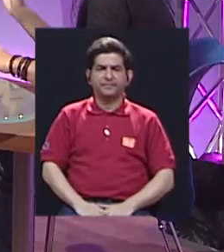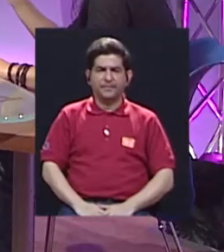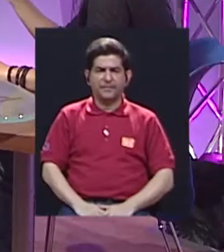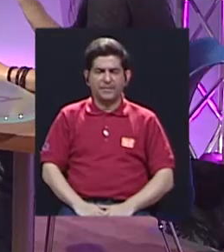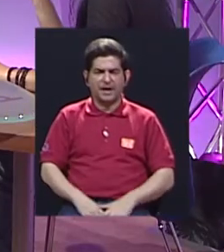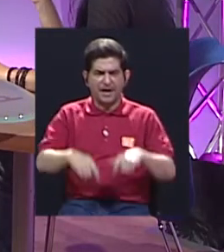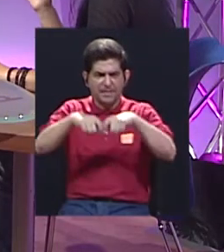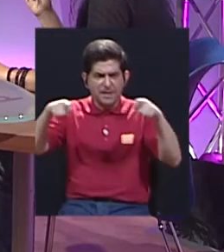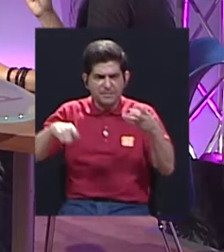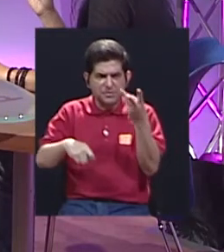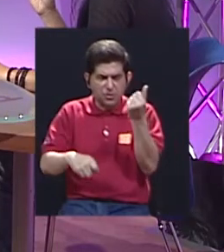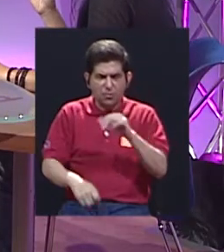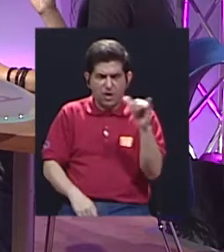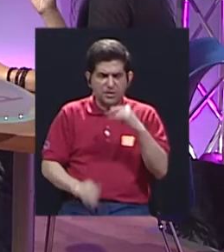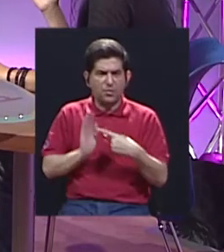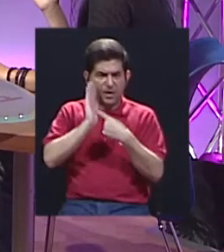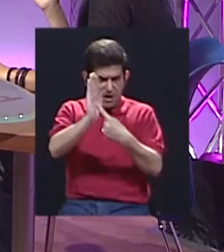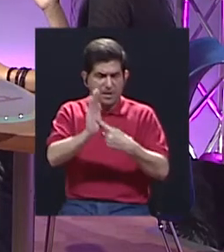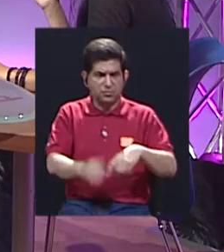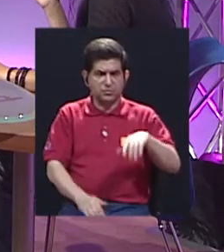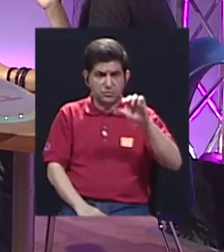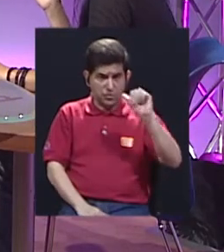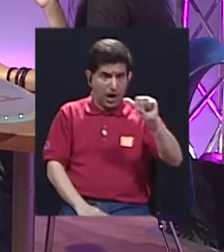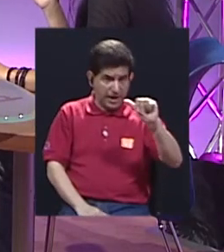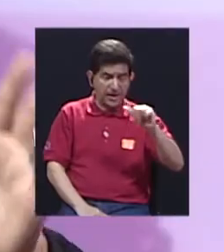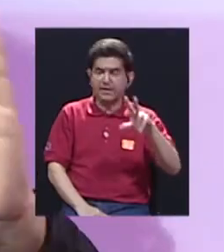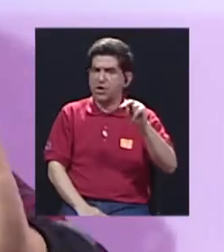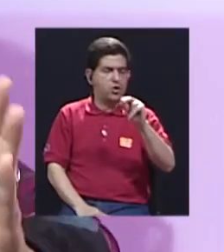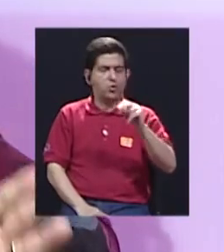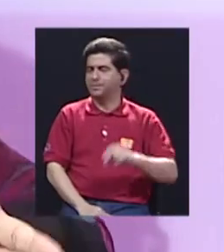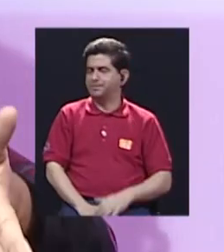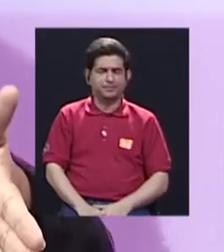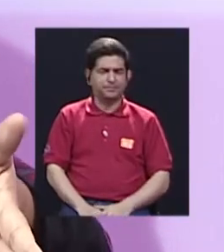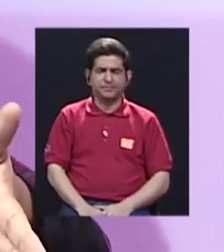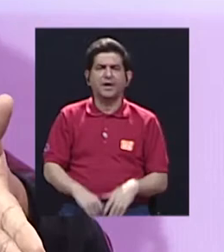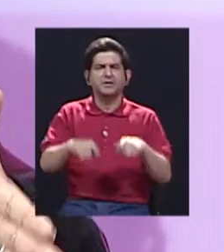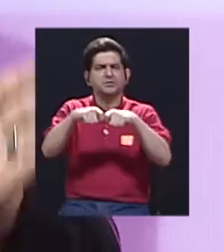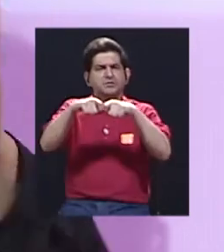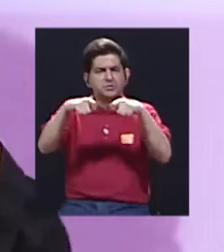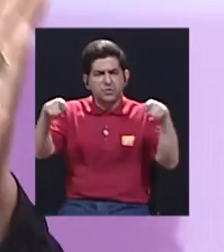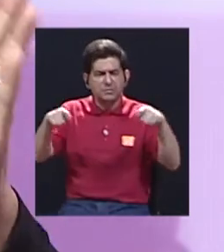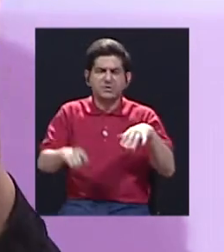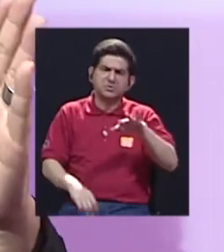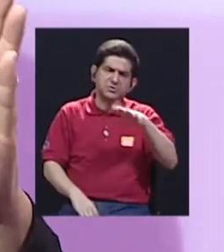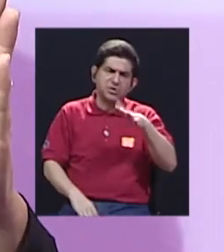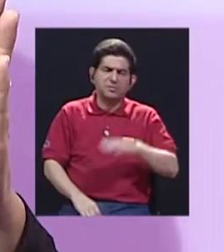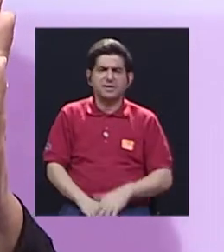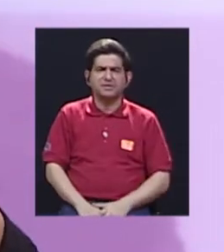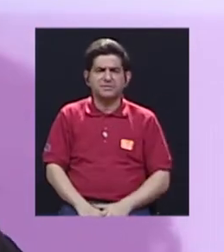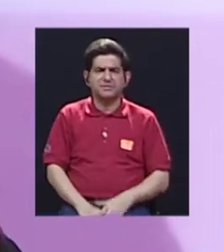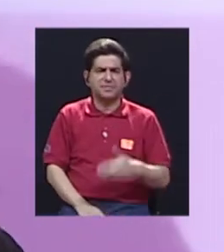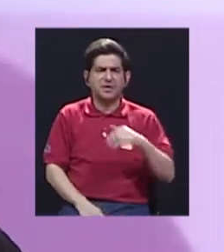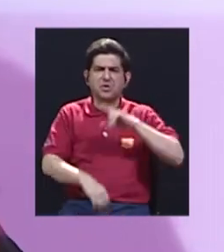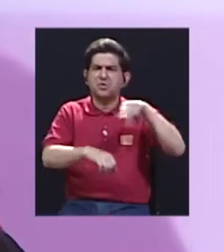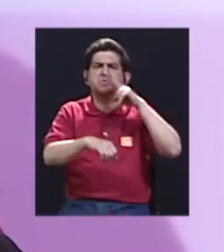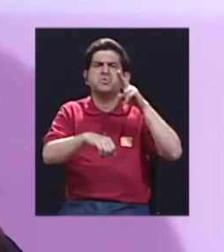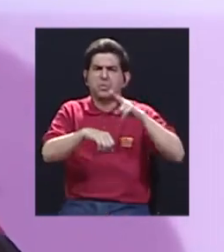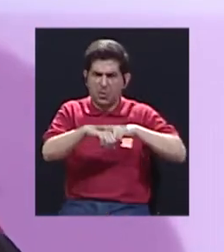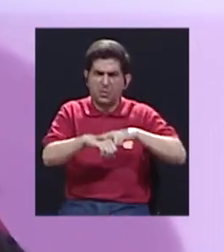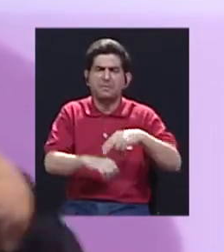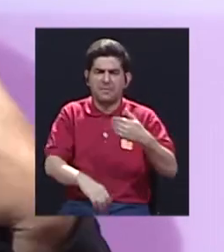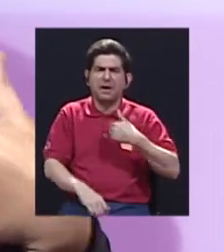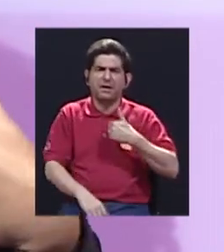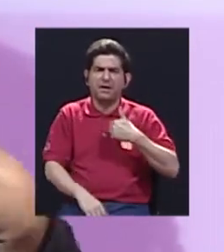qué tamaño es? ¿Es tan grande como el que presentó Alejandra? No. Es tamaño más o menos una pieza normal